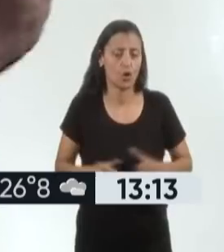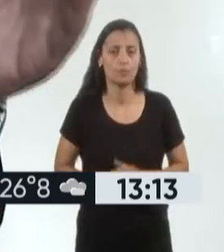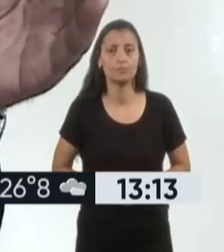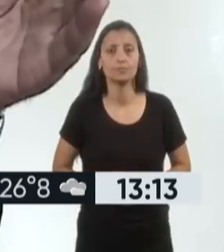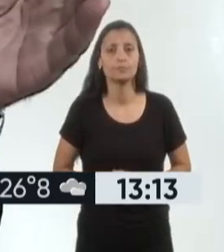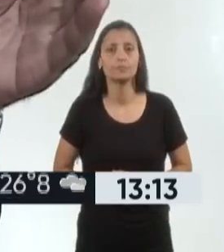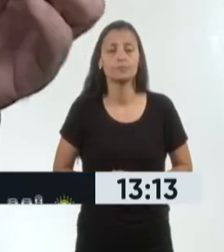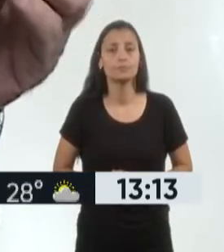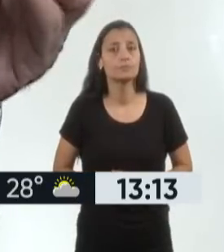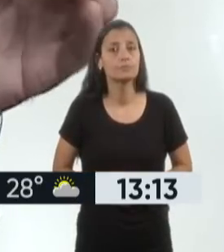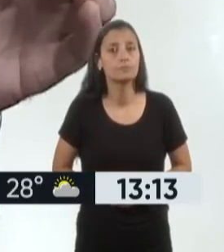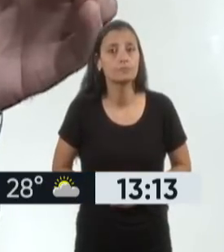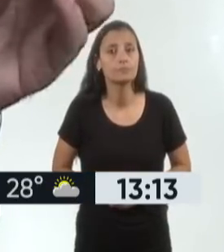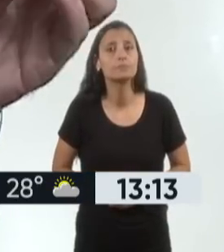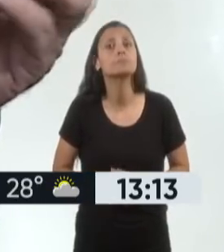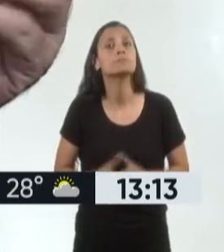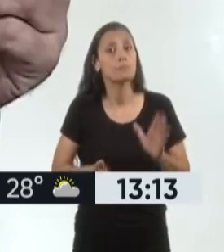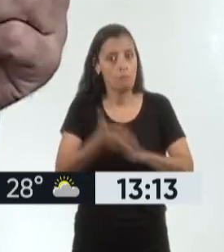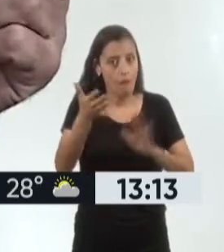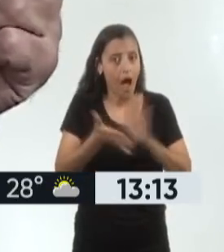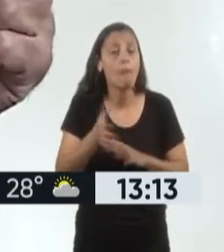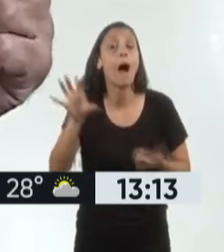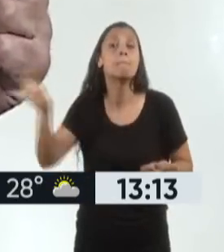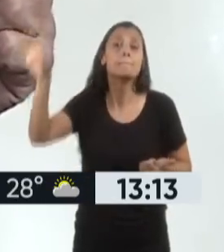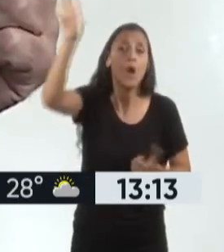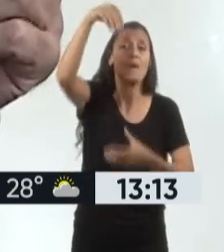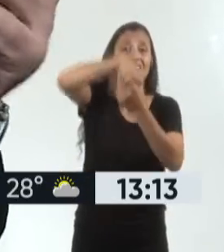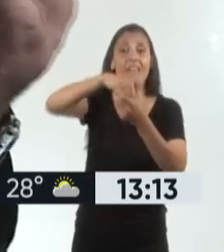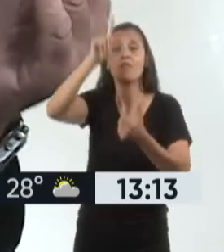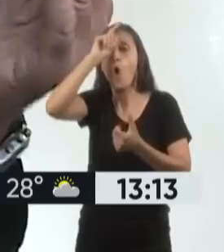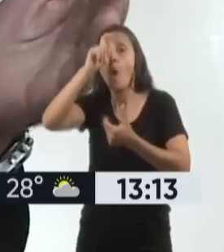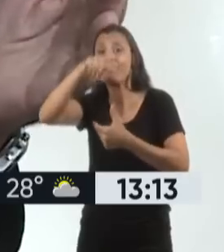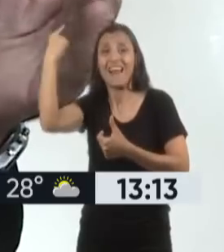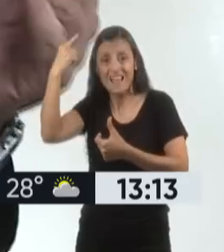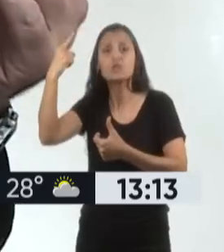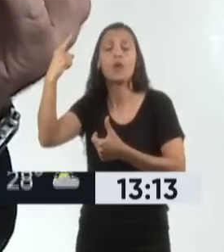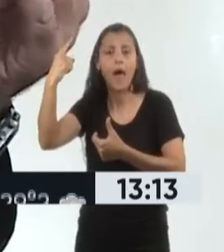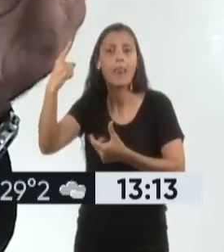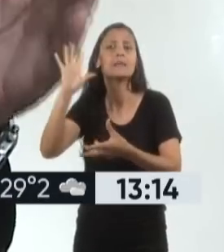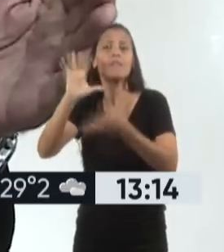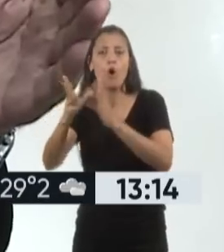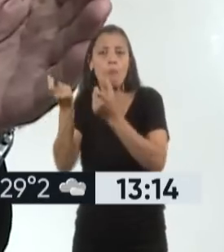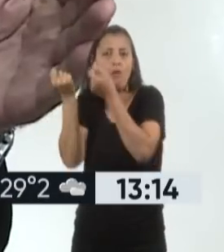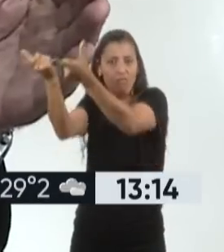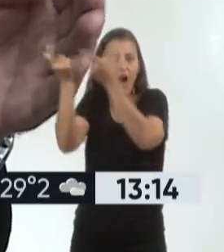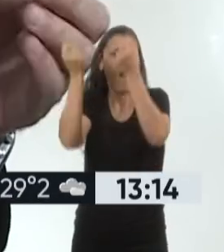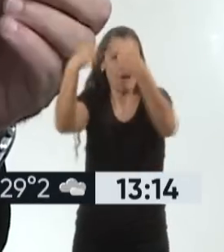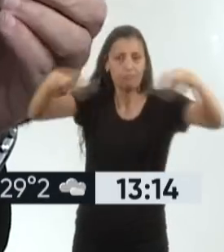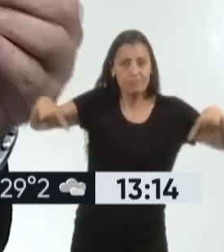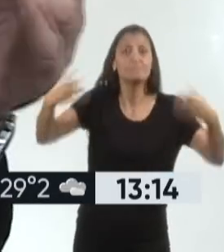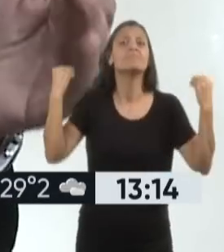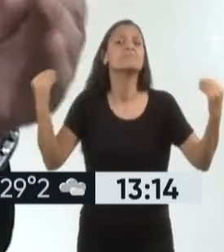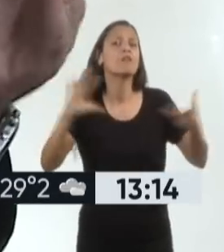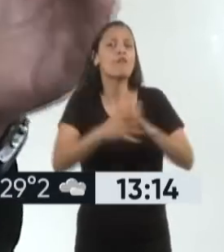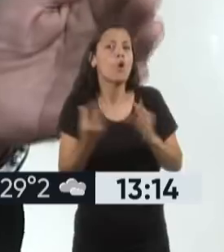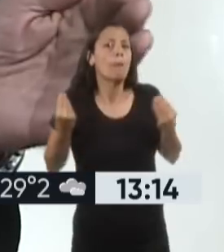a otorgar a las provincias los hospitales nacionales. ¿De qué manera piensa hacerlo? ¿Cuáles son los instrumentos que